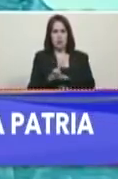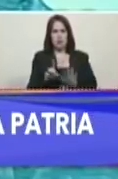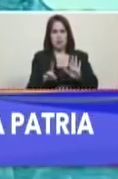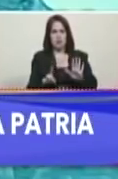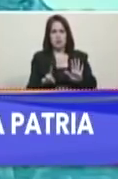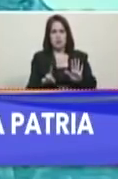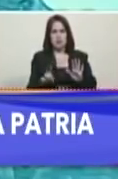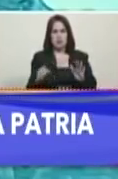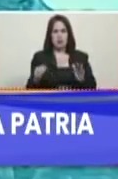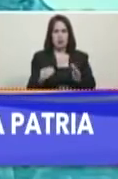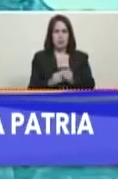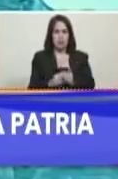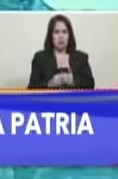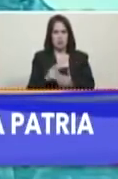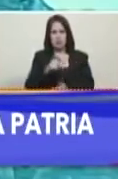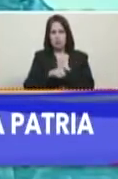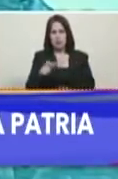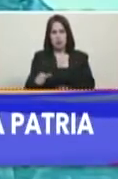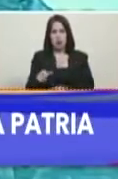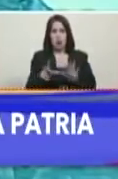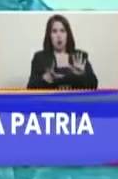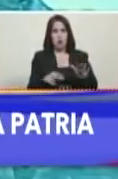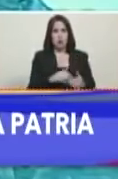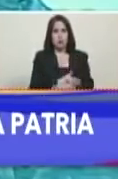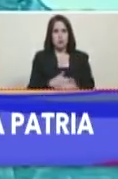9.566.222 mujeres.